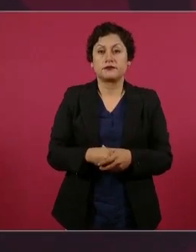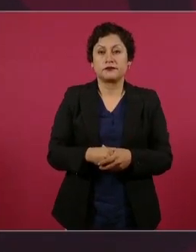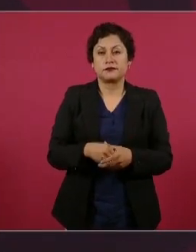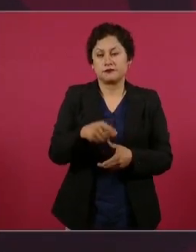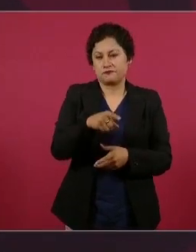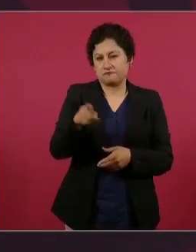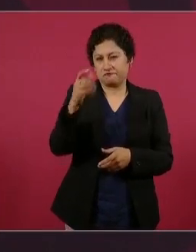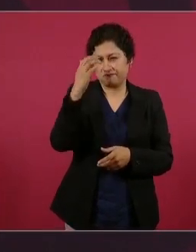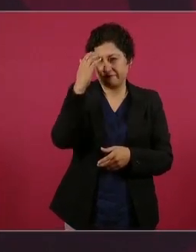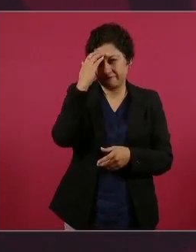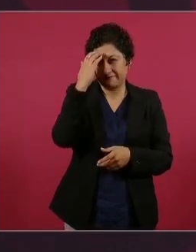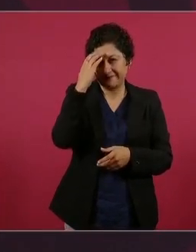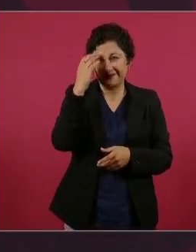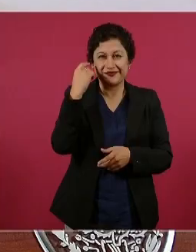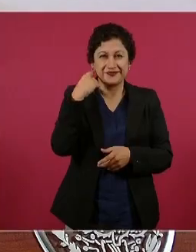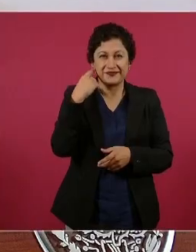en